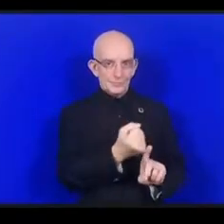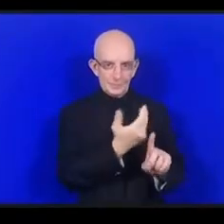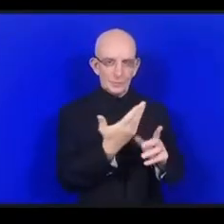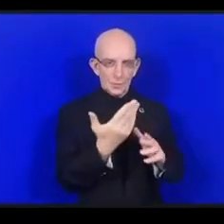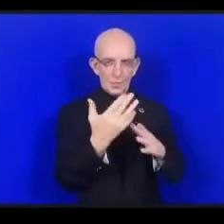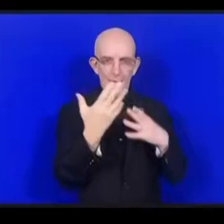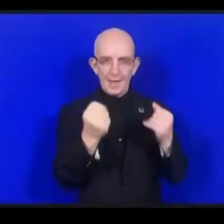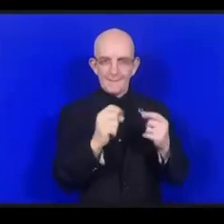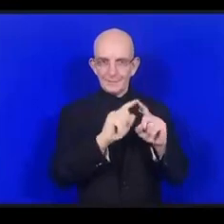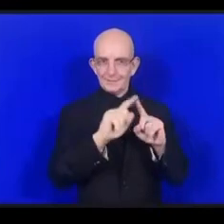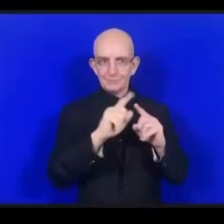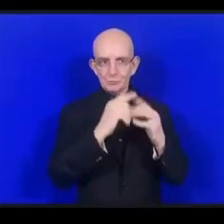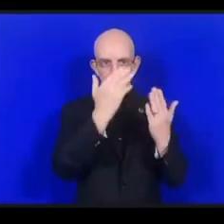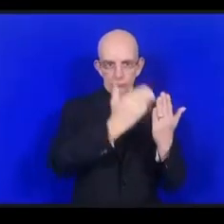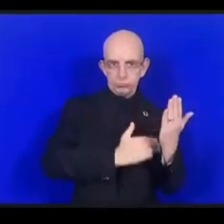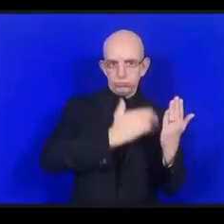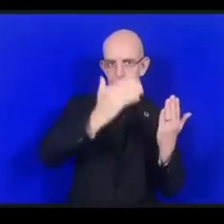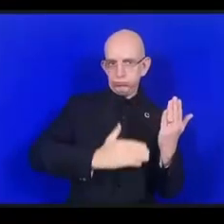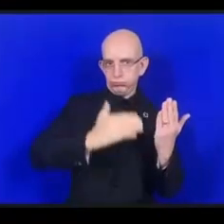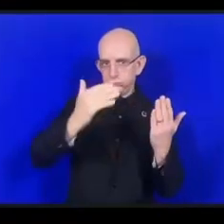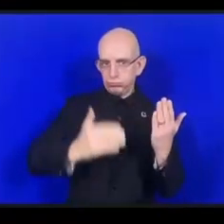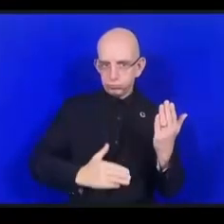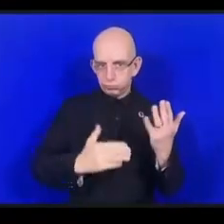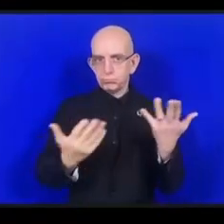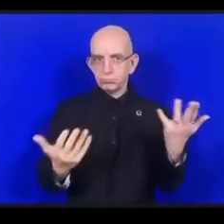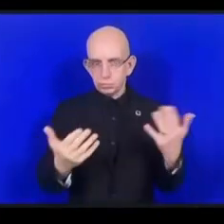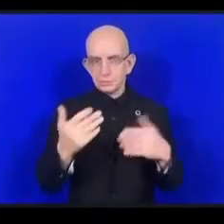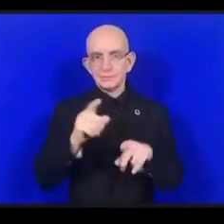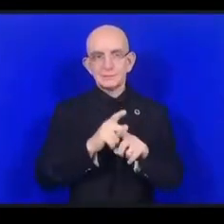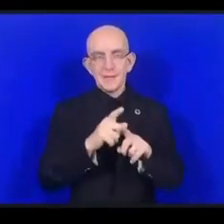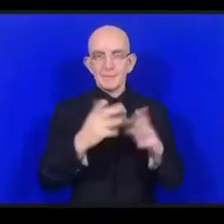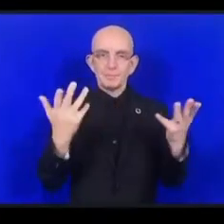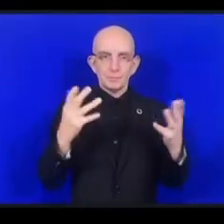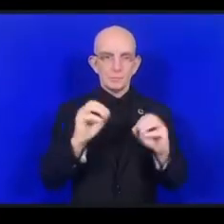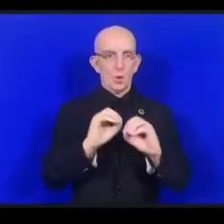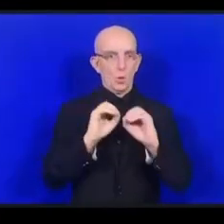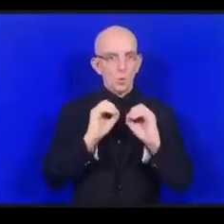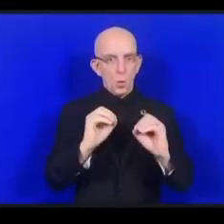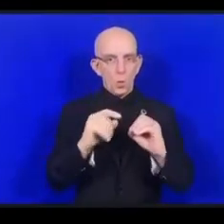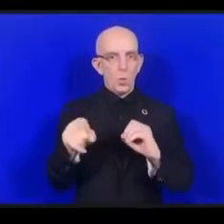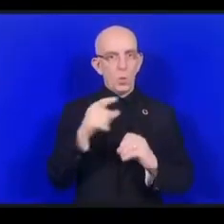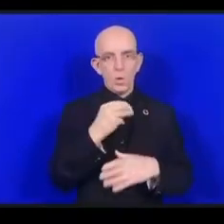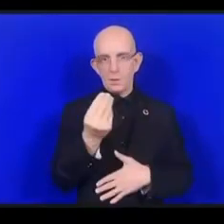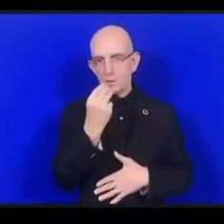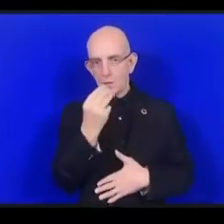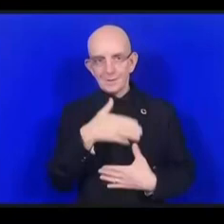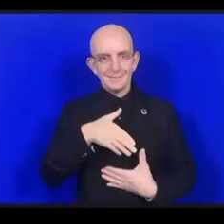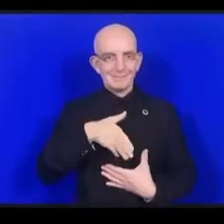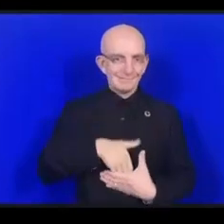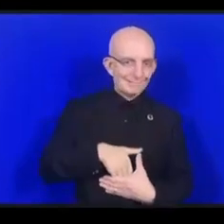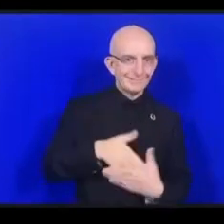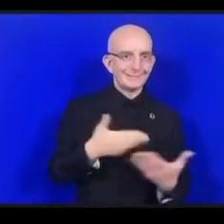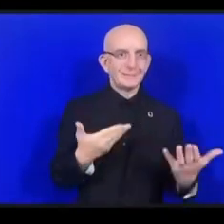no hambre cero bueno reducir el hambre eliminar el hambre